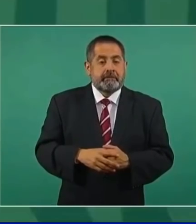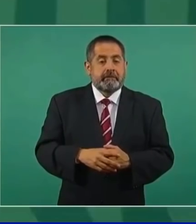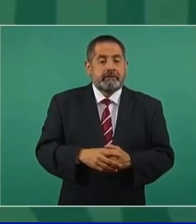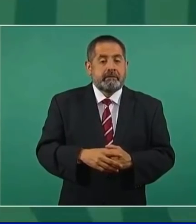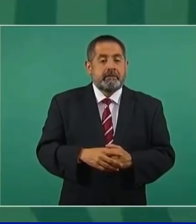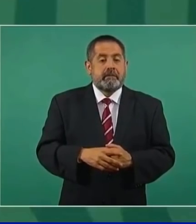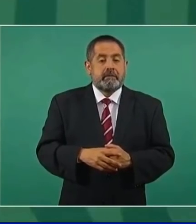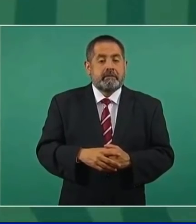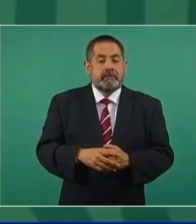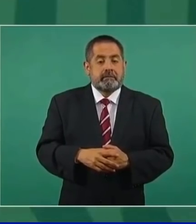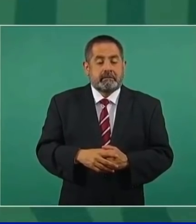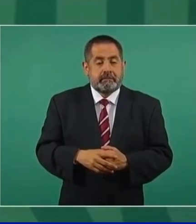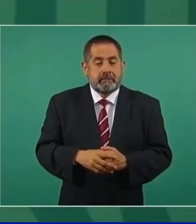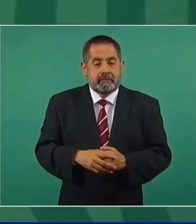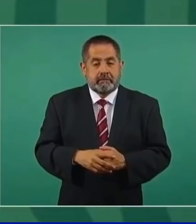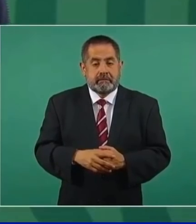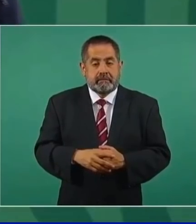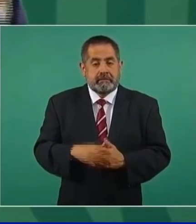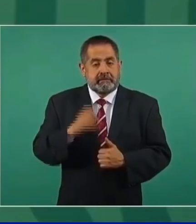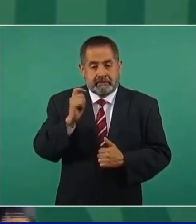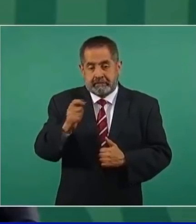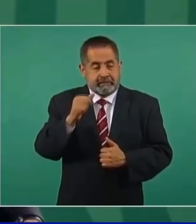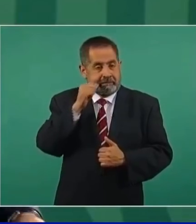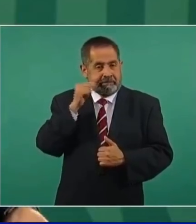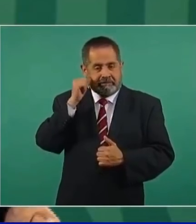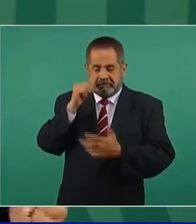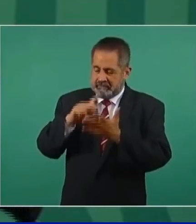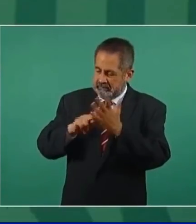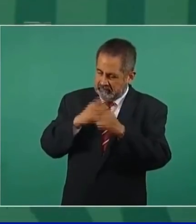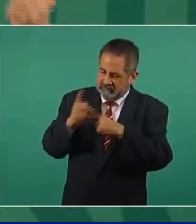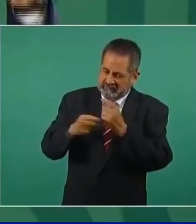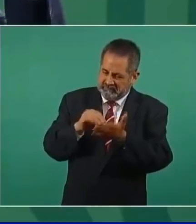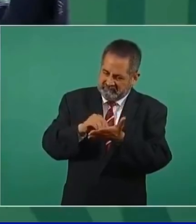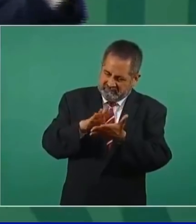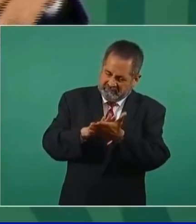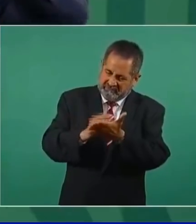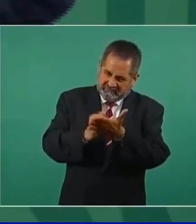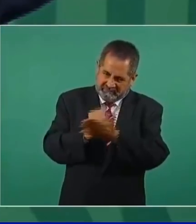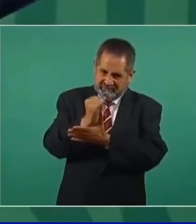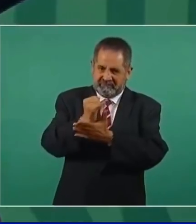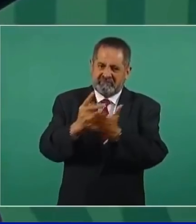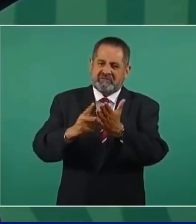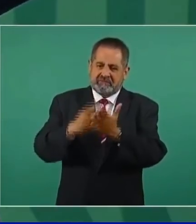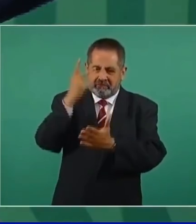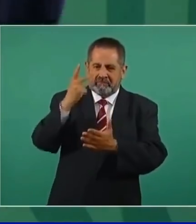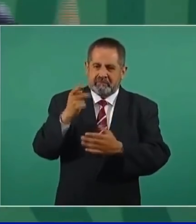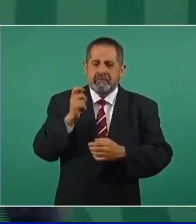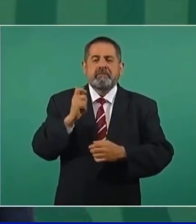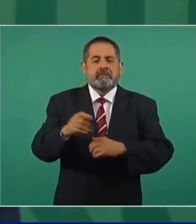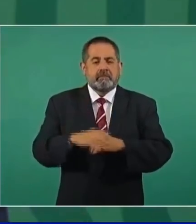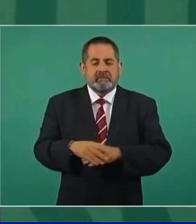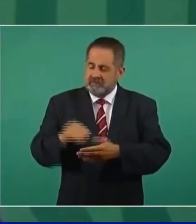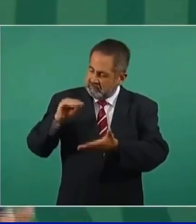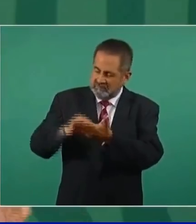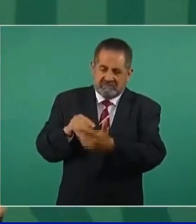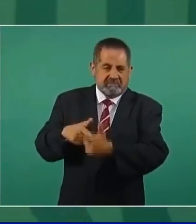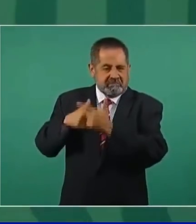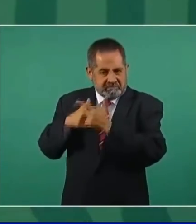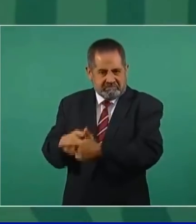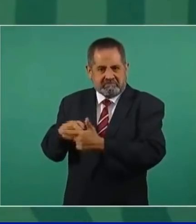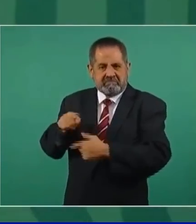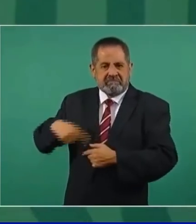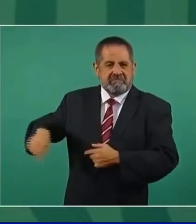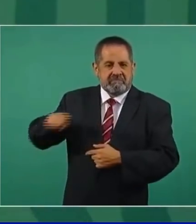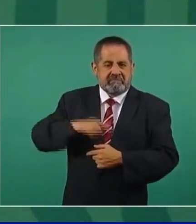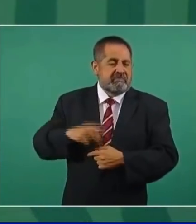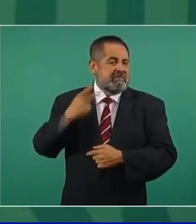lo que se reafirmó ayer es de que continúe